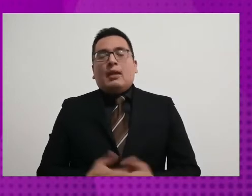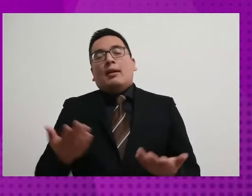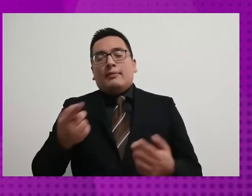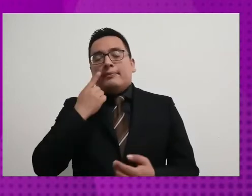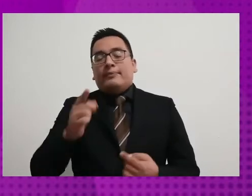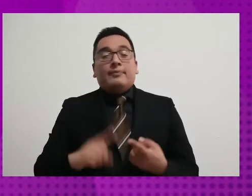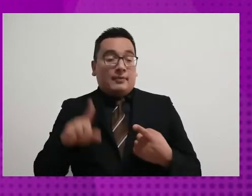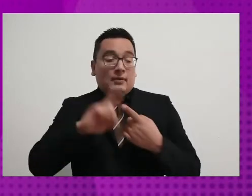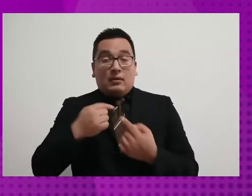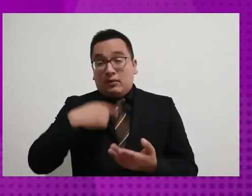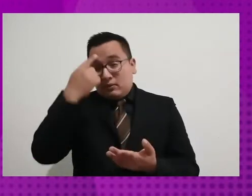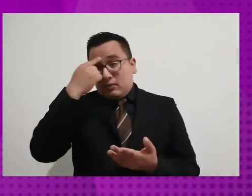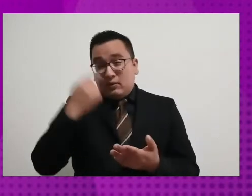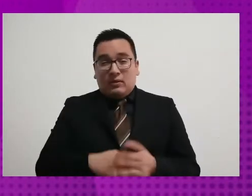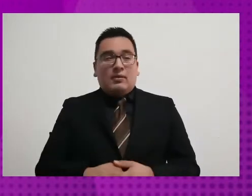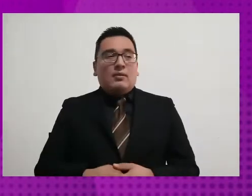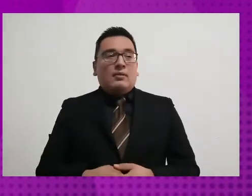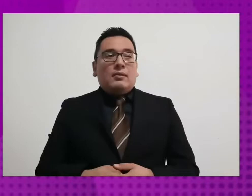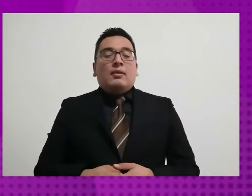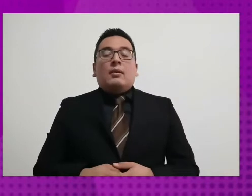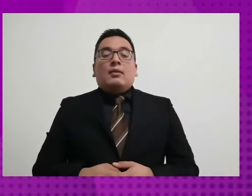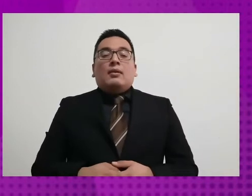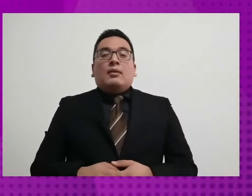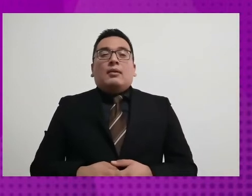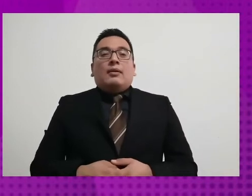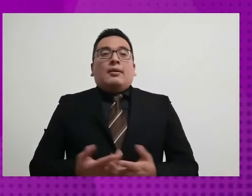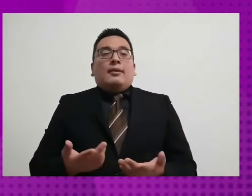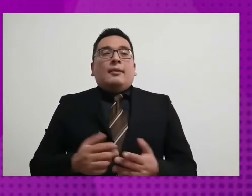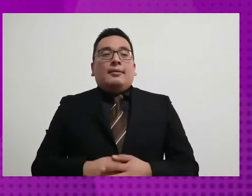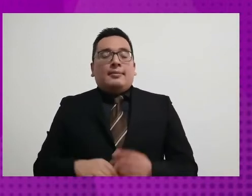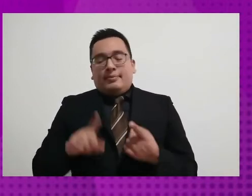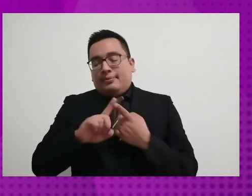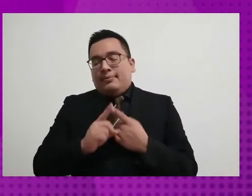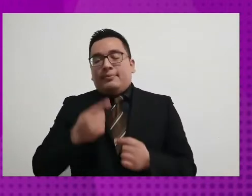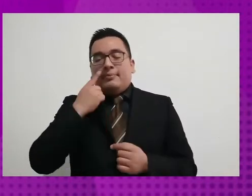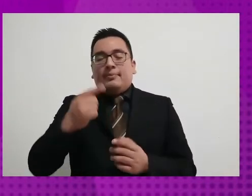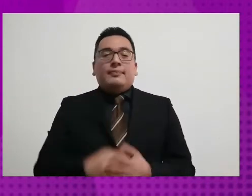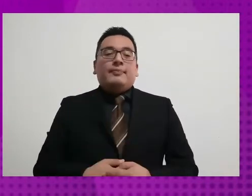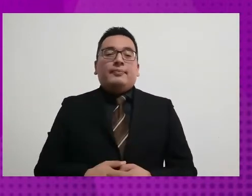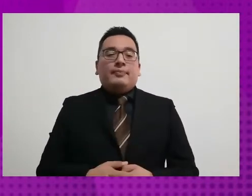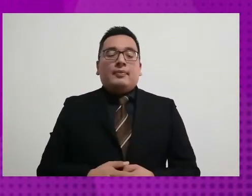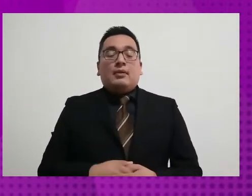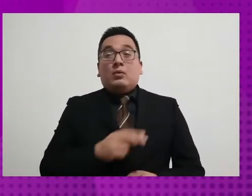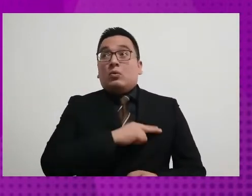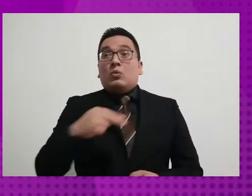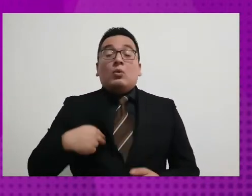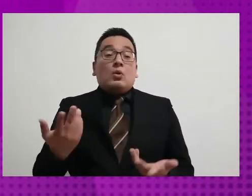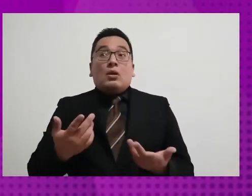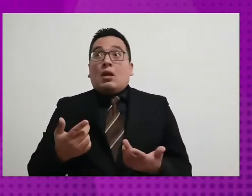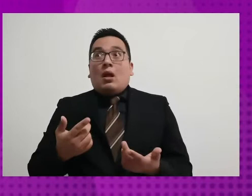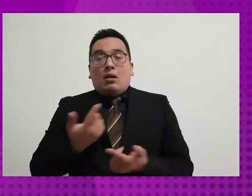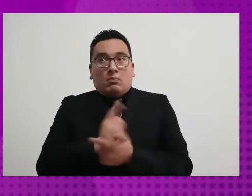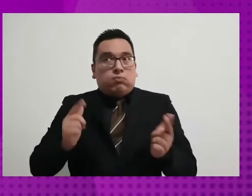Bueno, la primera pregunta, yo creería, en una primera instancia, pues lo que nosotros vamos a acatar con los lineamientos es lo que mandata la Sala